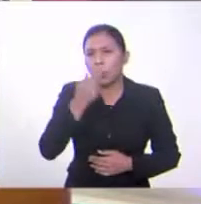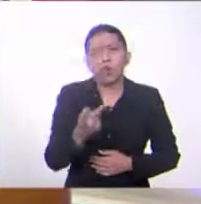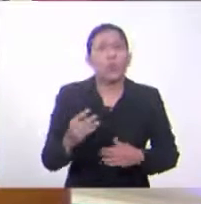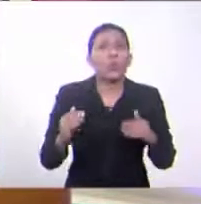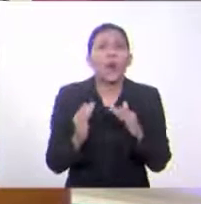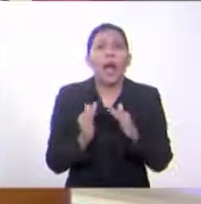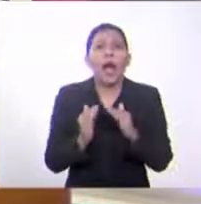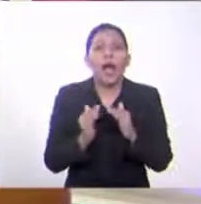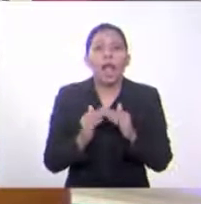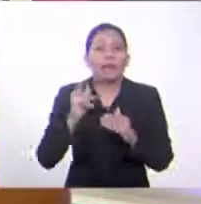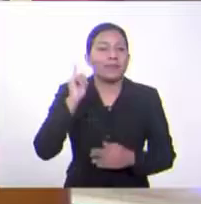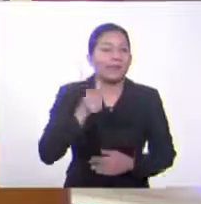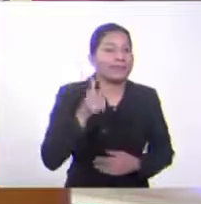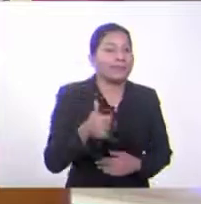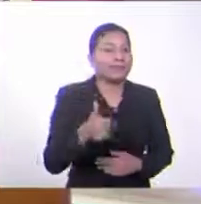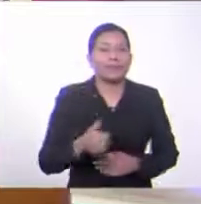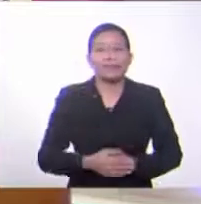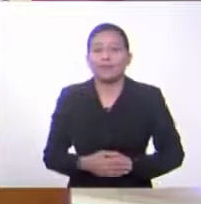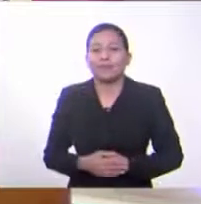iguales.